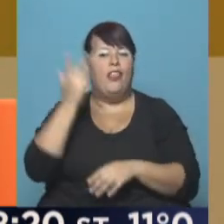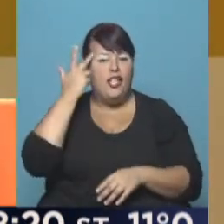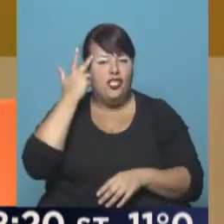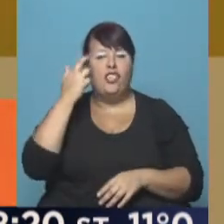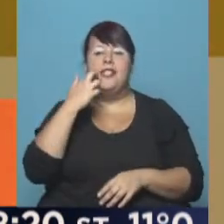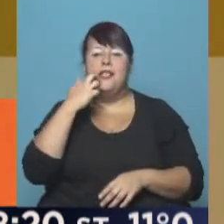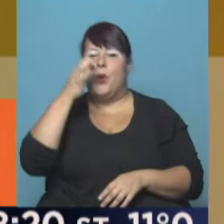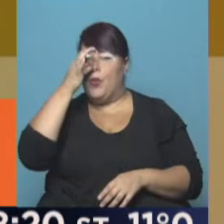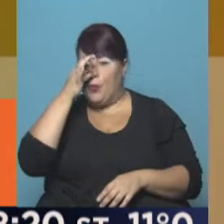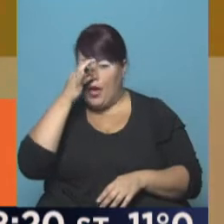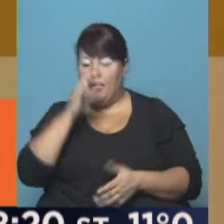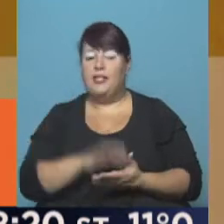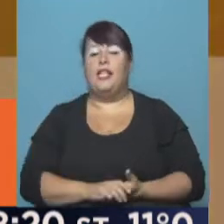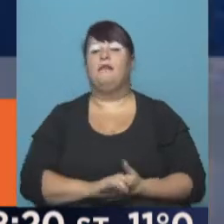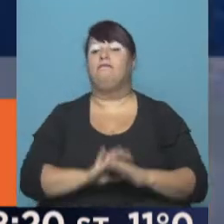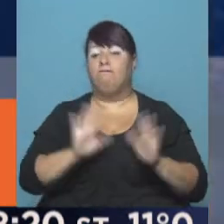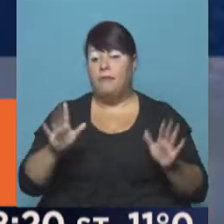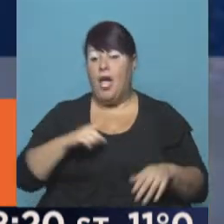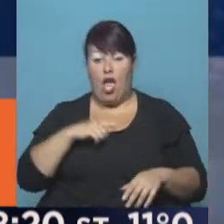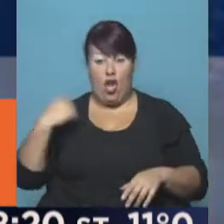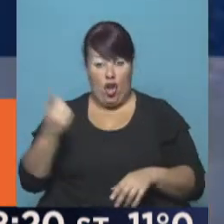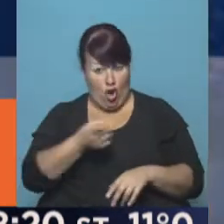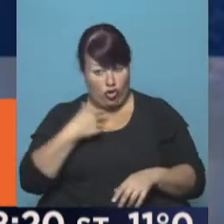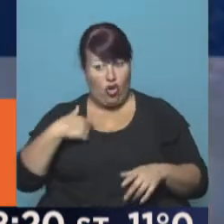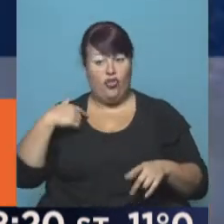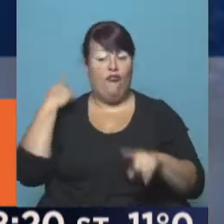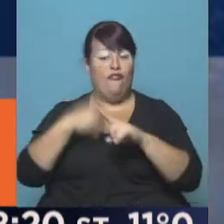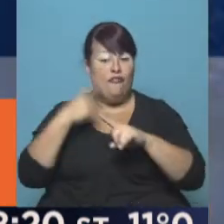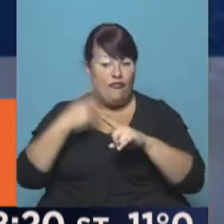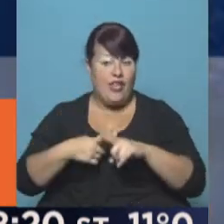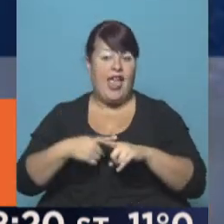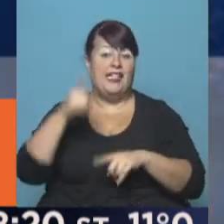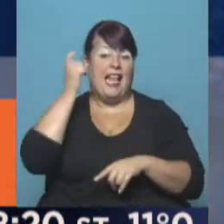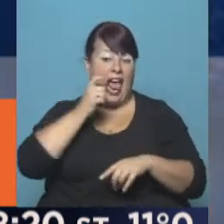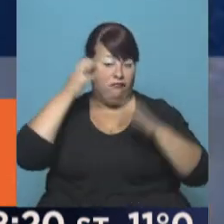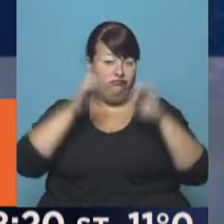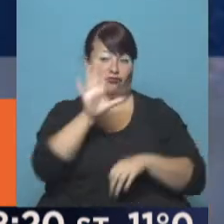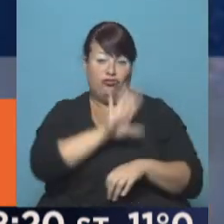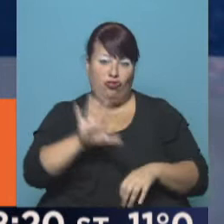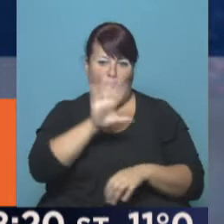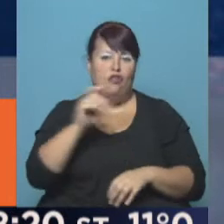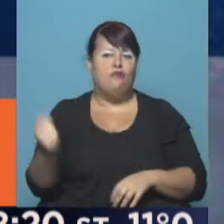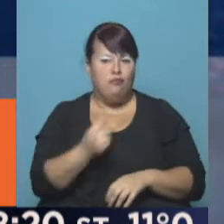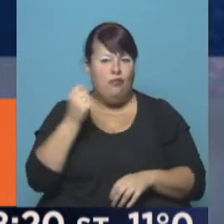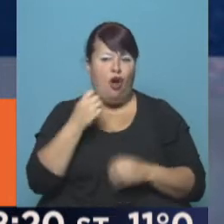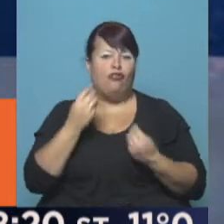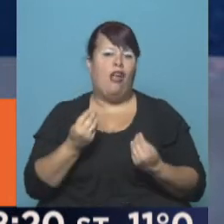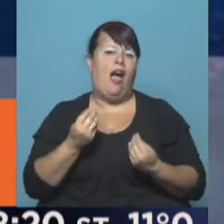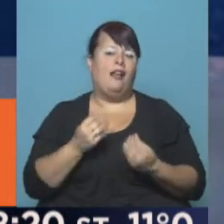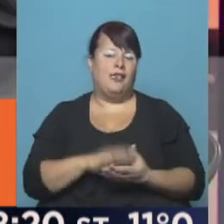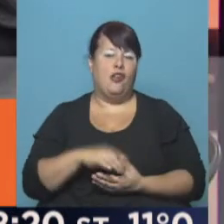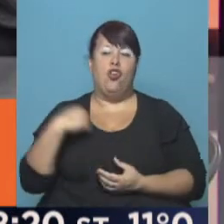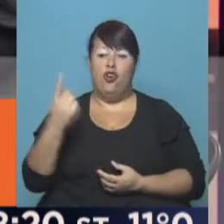19 y 20 y bueno para nosotros para nuestra fiesta para la rioja en sí va a ser muy importante porque bueno